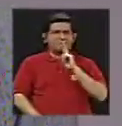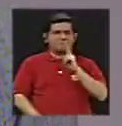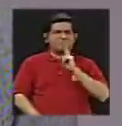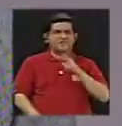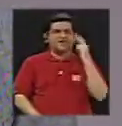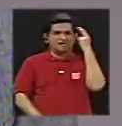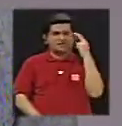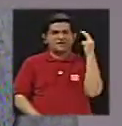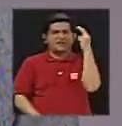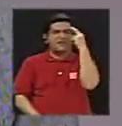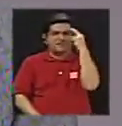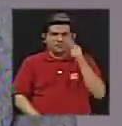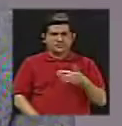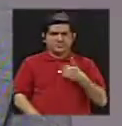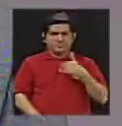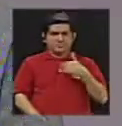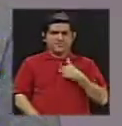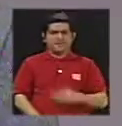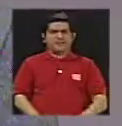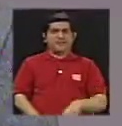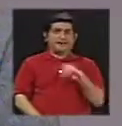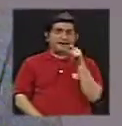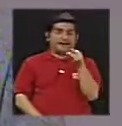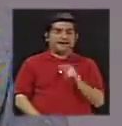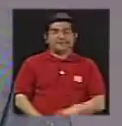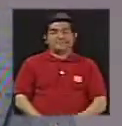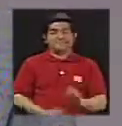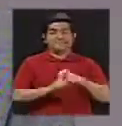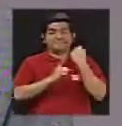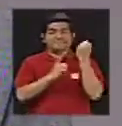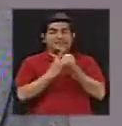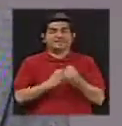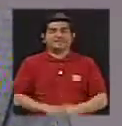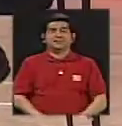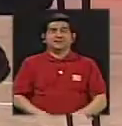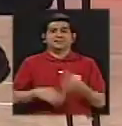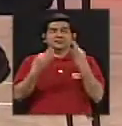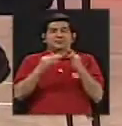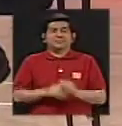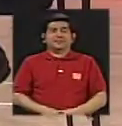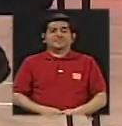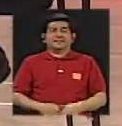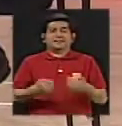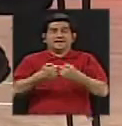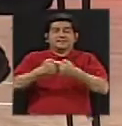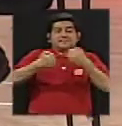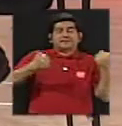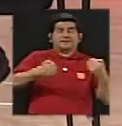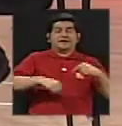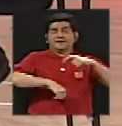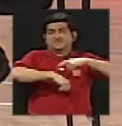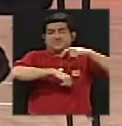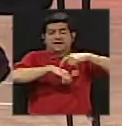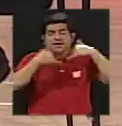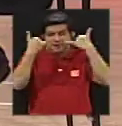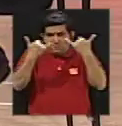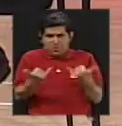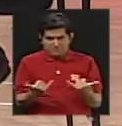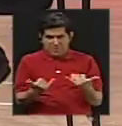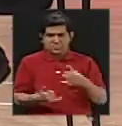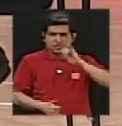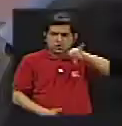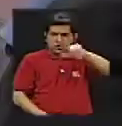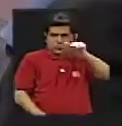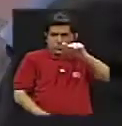verdaderos motivos de dar este paso atrás, por lo menos momentáneo, de don